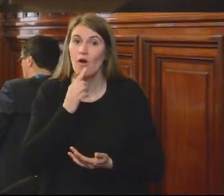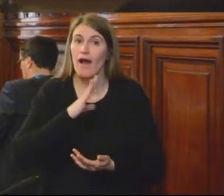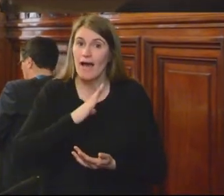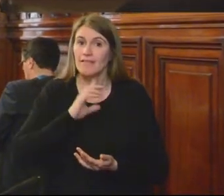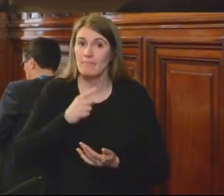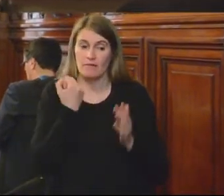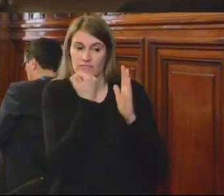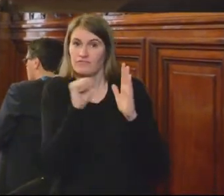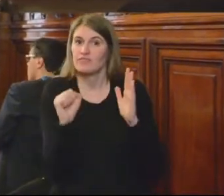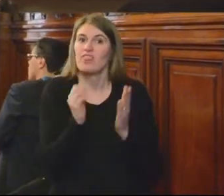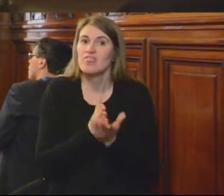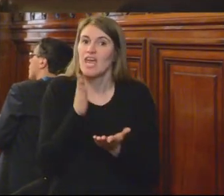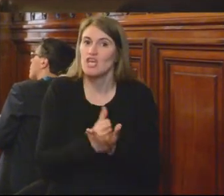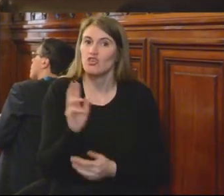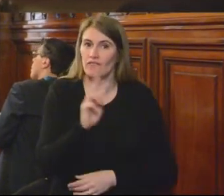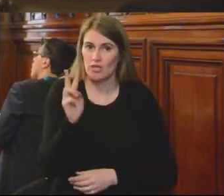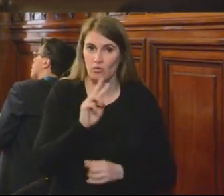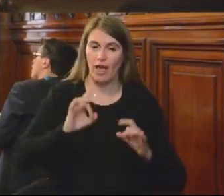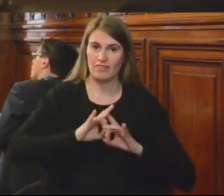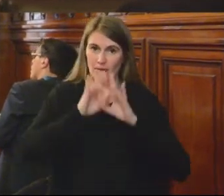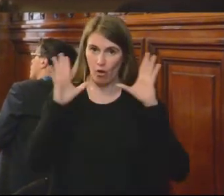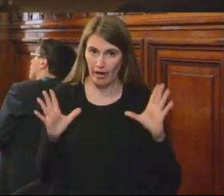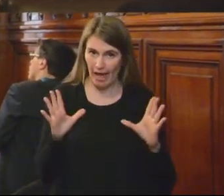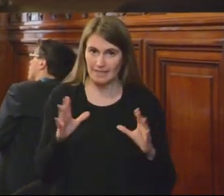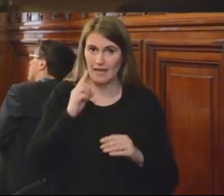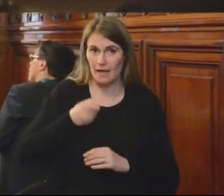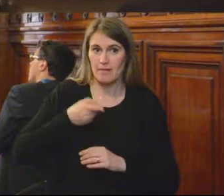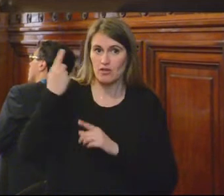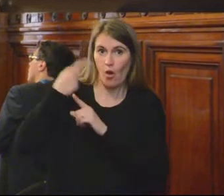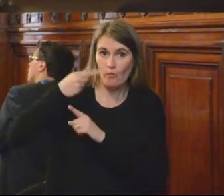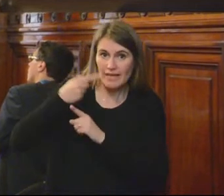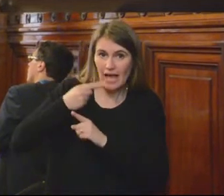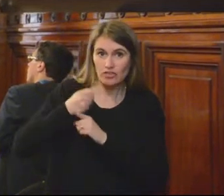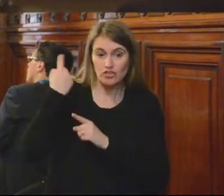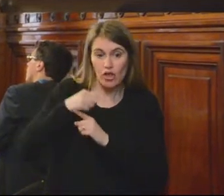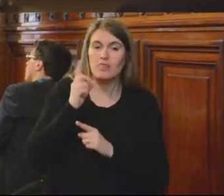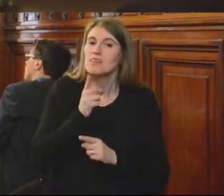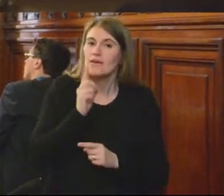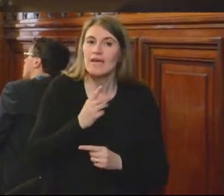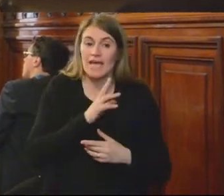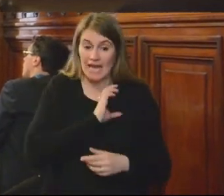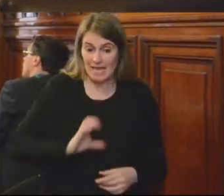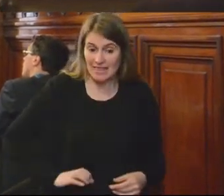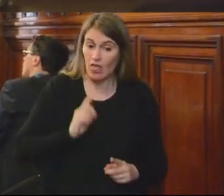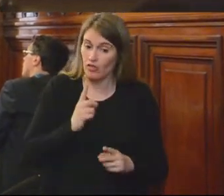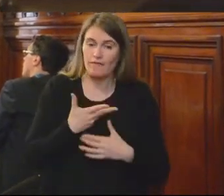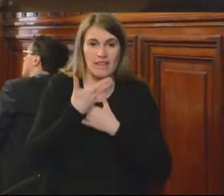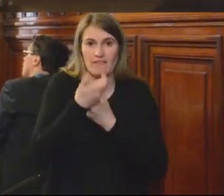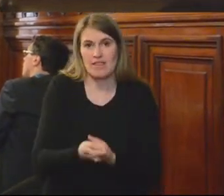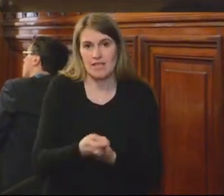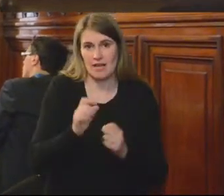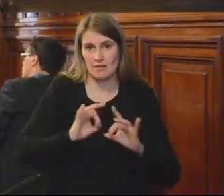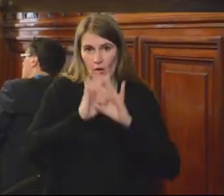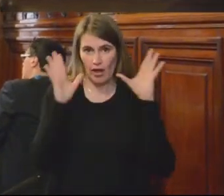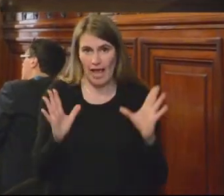derecho de los venezolanos a la democracia y la obligación de los Estados a promoverla y defenderla. Debemos destacar, y esto